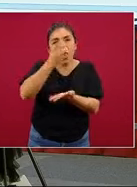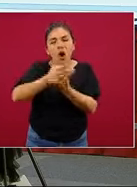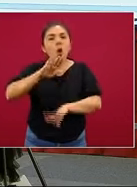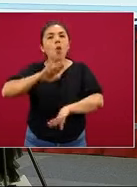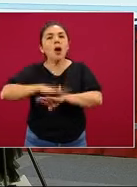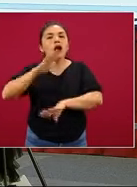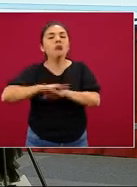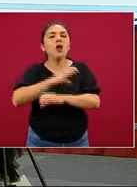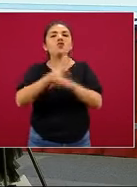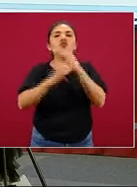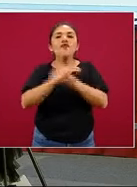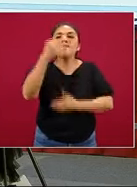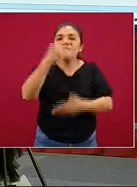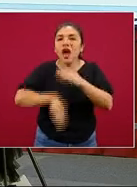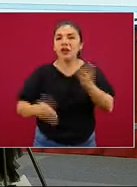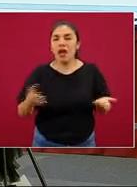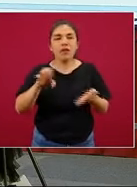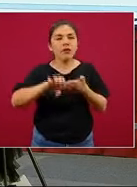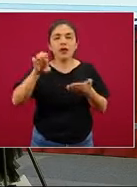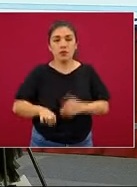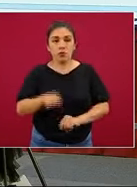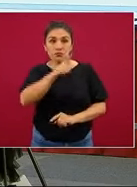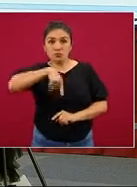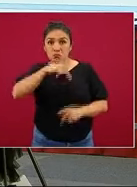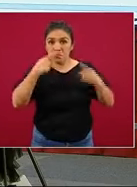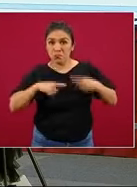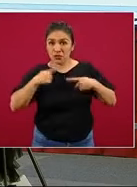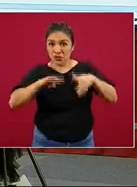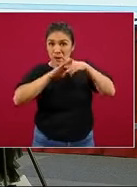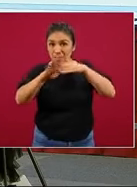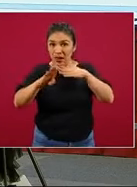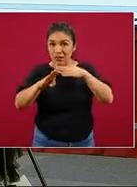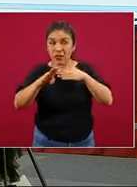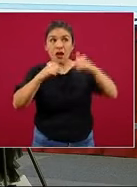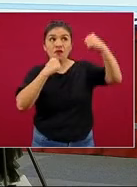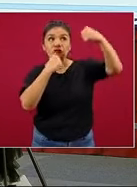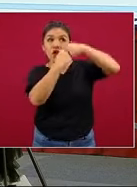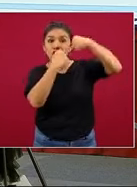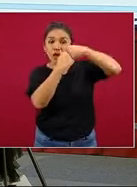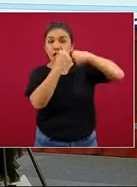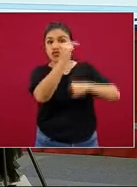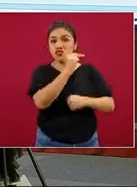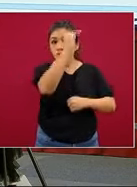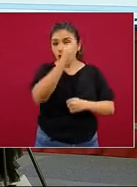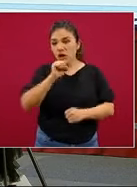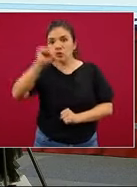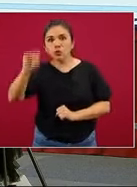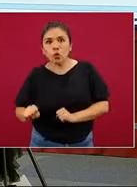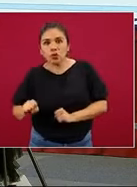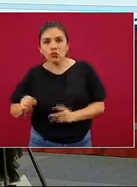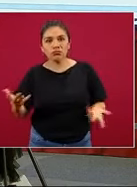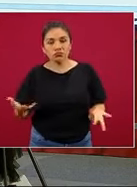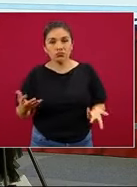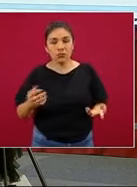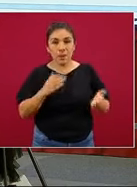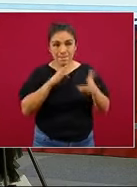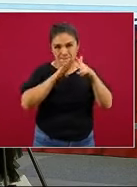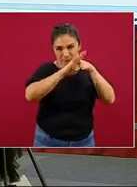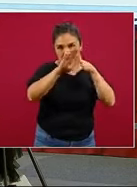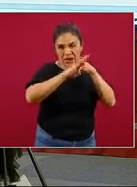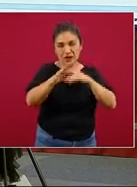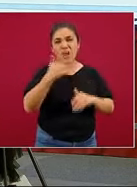de oportunidad. Por ejemplo, aquella población migrante que entra en frontera norte, frontera sur, aquella población migrante que únicamente se